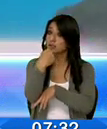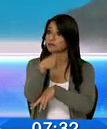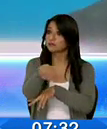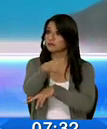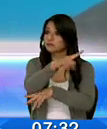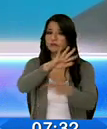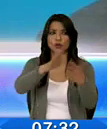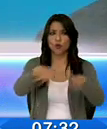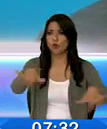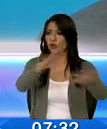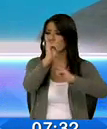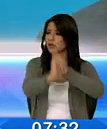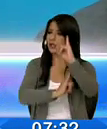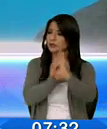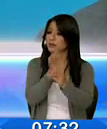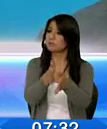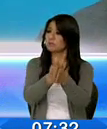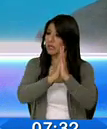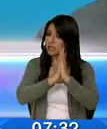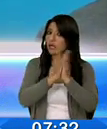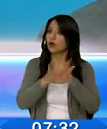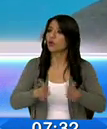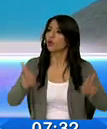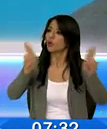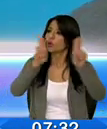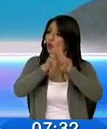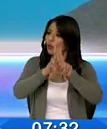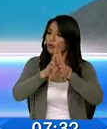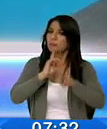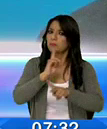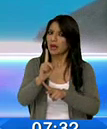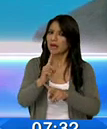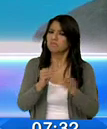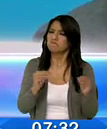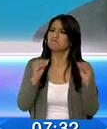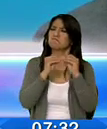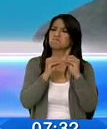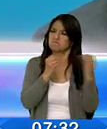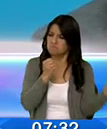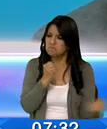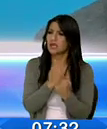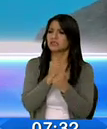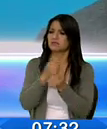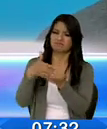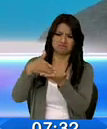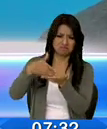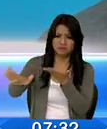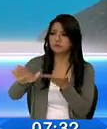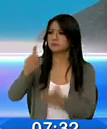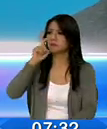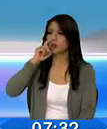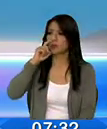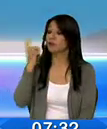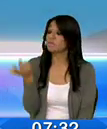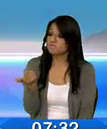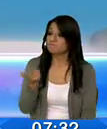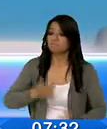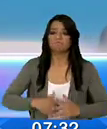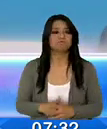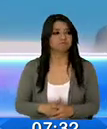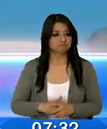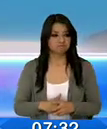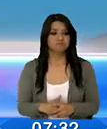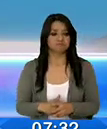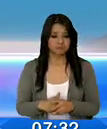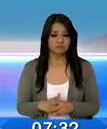la comunidad internacional, a la propia ONU, para hacer mucho más para terminar con el régimen de Maduro? Creo que